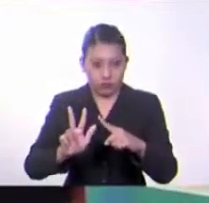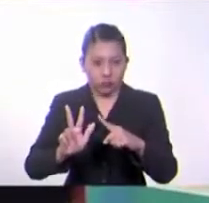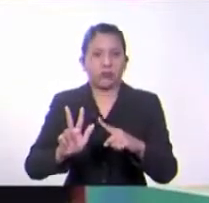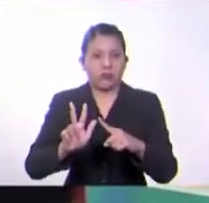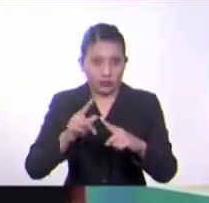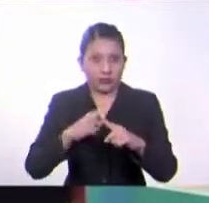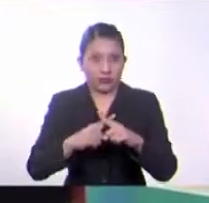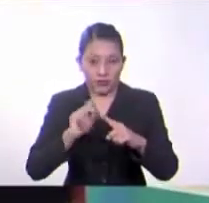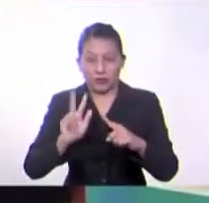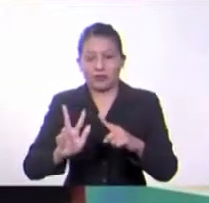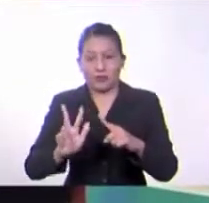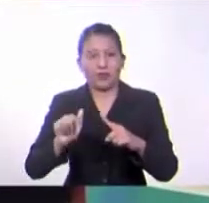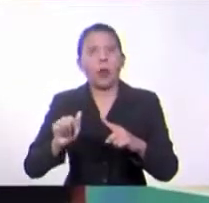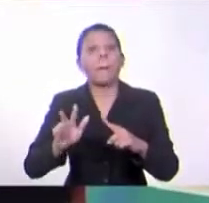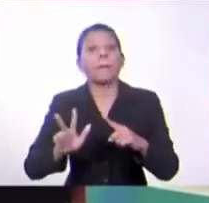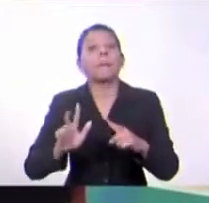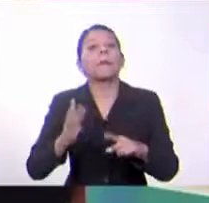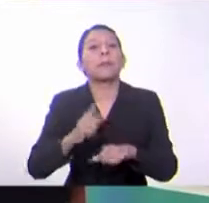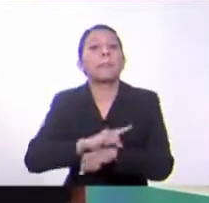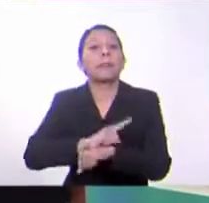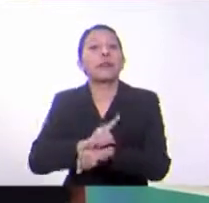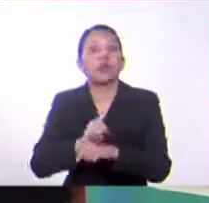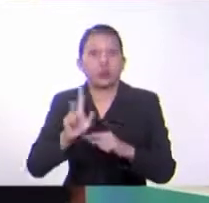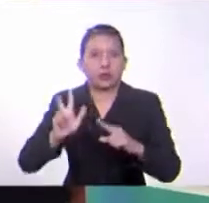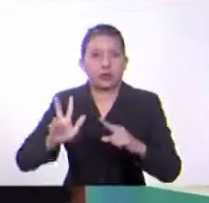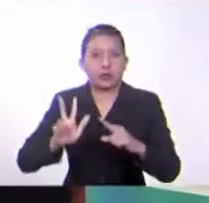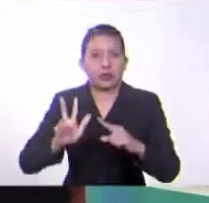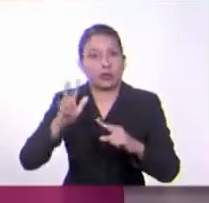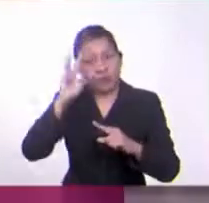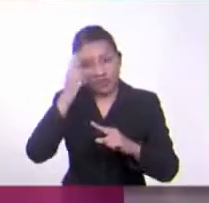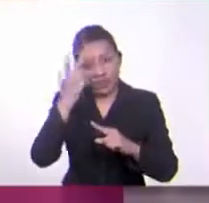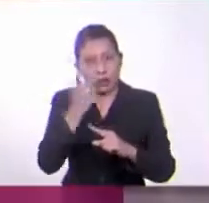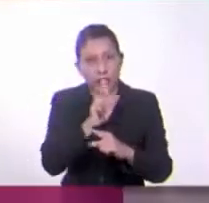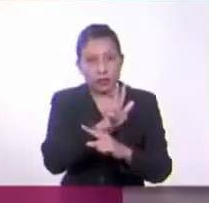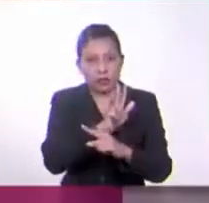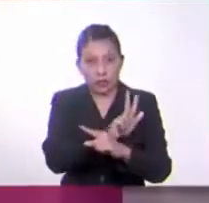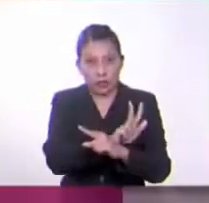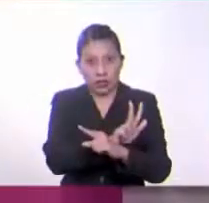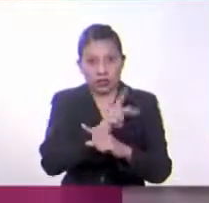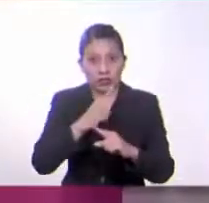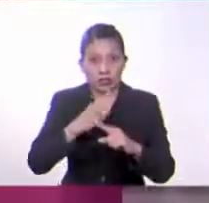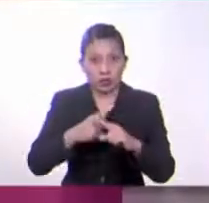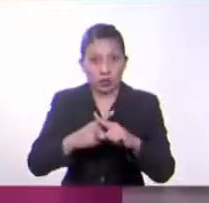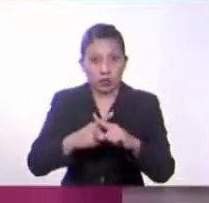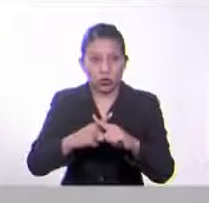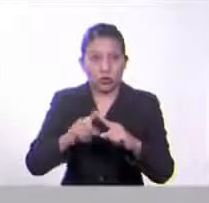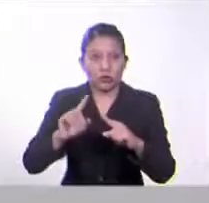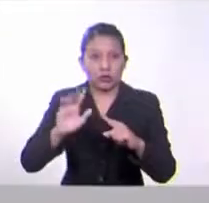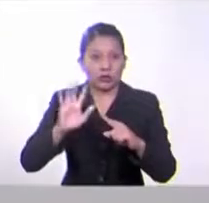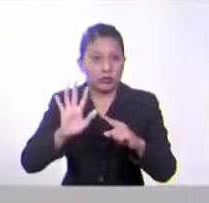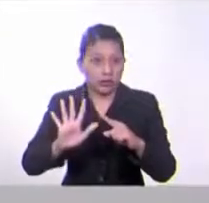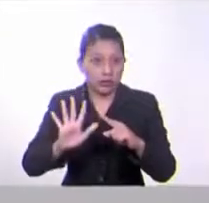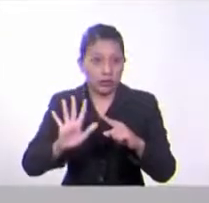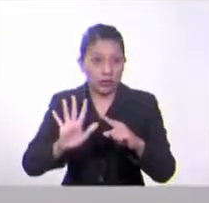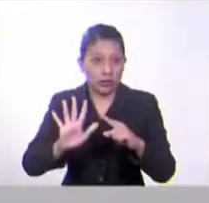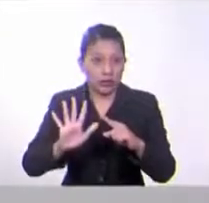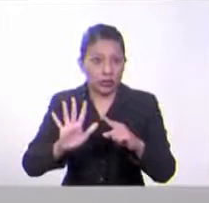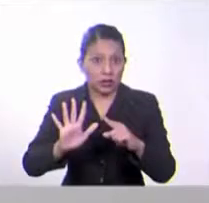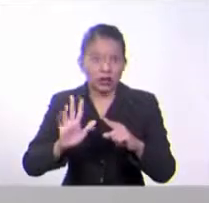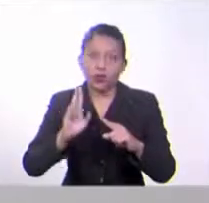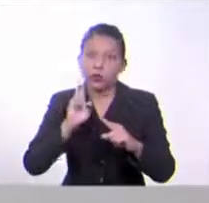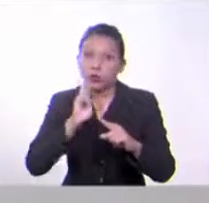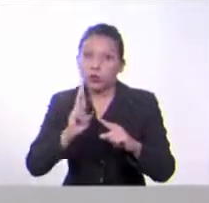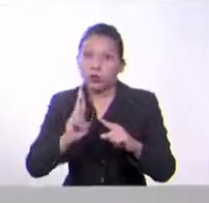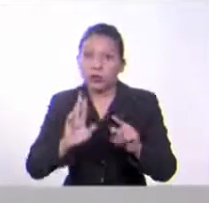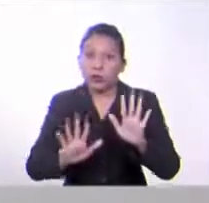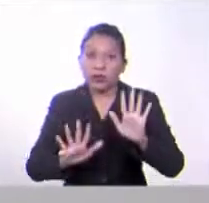lo mismo. O sea que sería 3 por 5. 15. En este caso estamos triplicando.